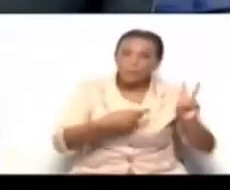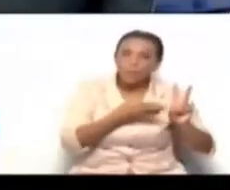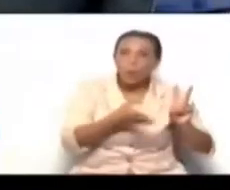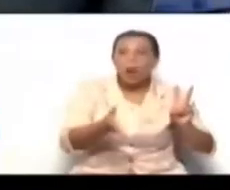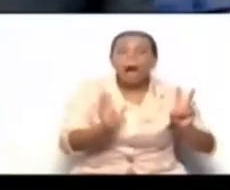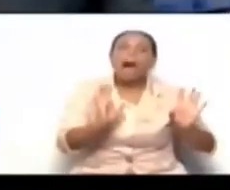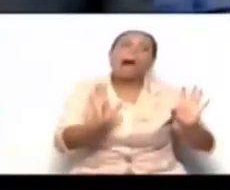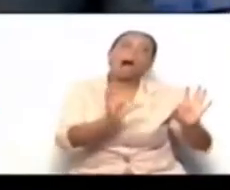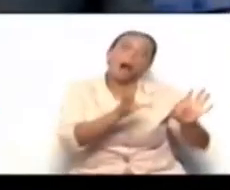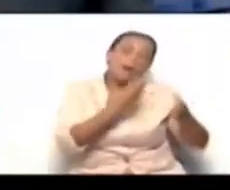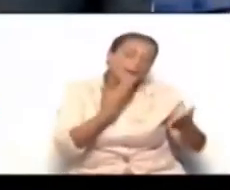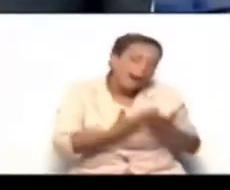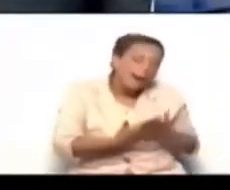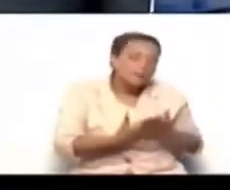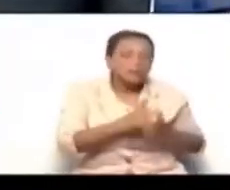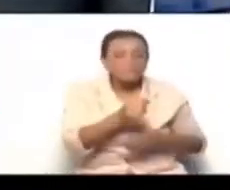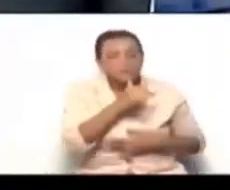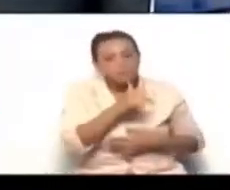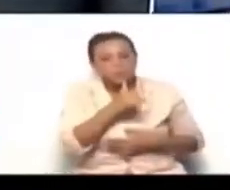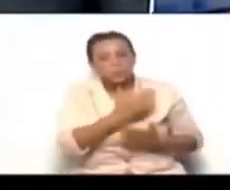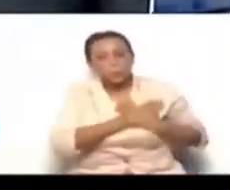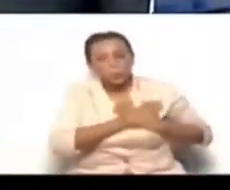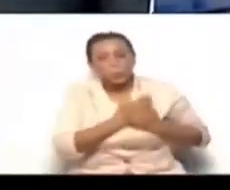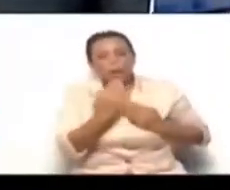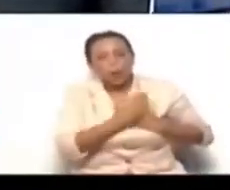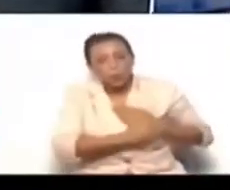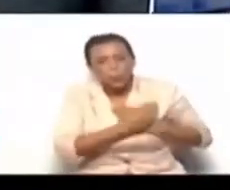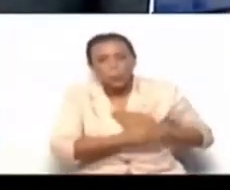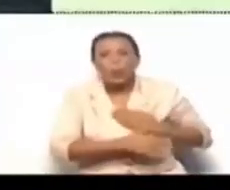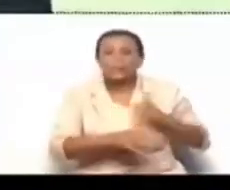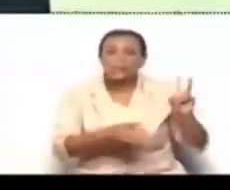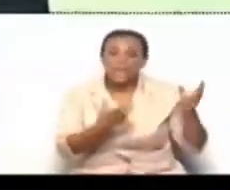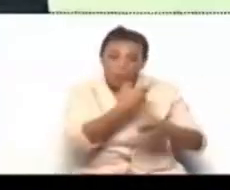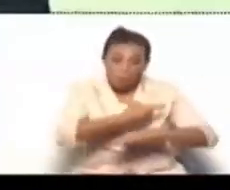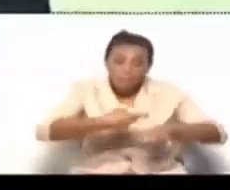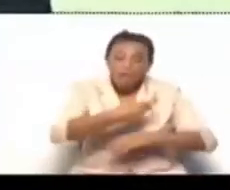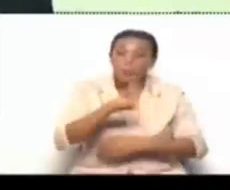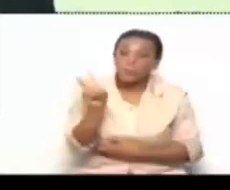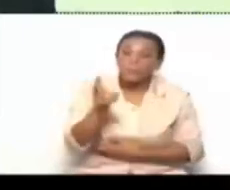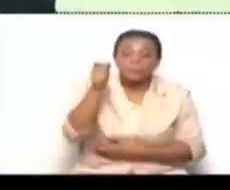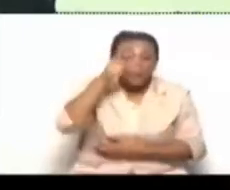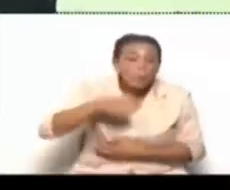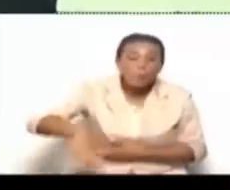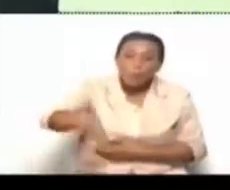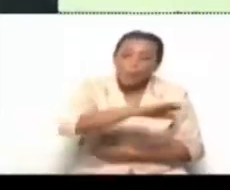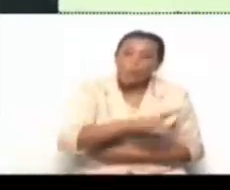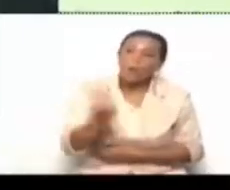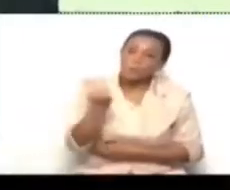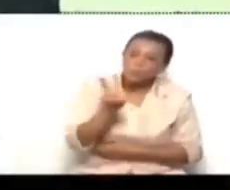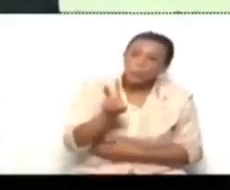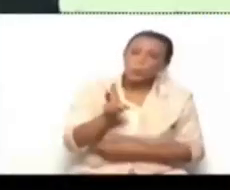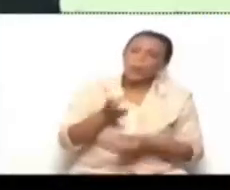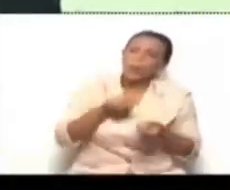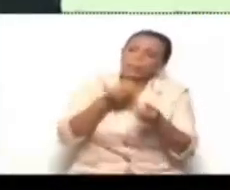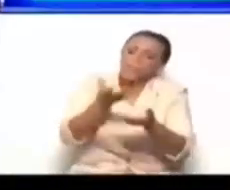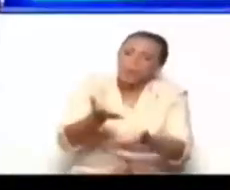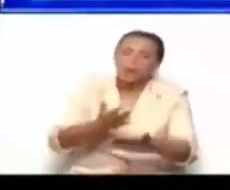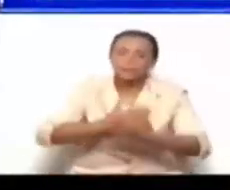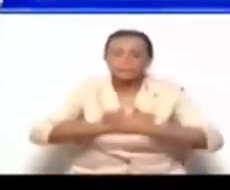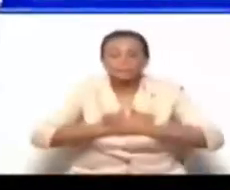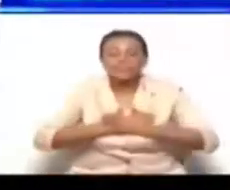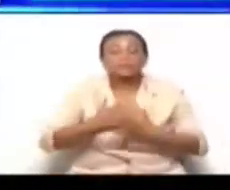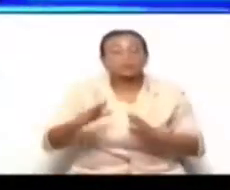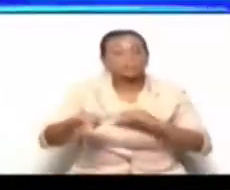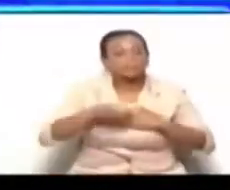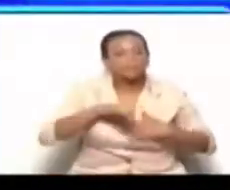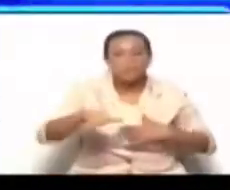nosotros apreciamos muchísimo la solidaridad del gobierno y del pueblo venezolano con nosotros. Muchísimas gracias. Es un sentimiento